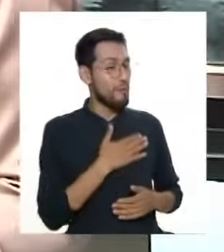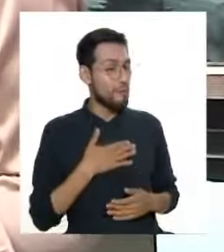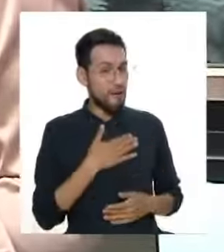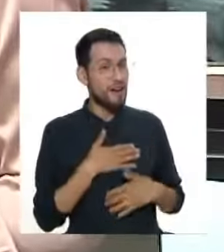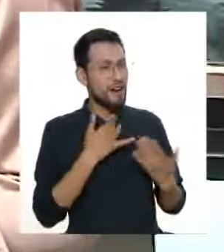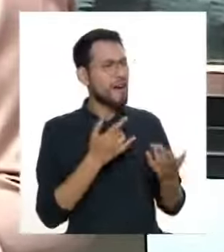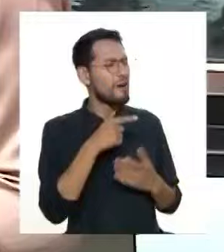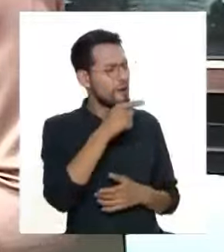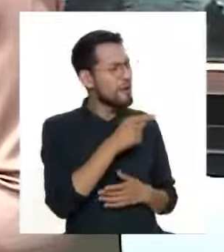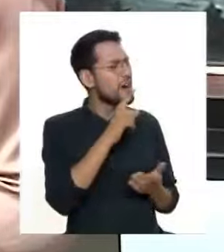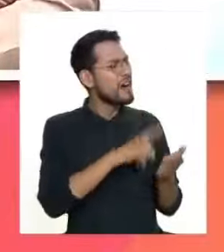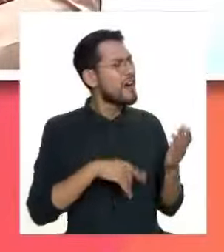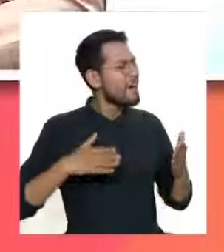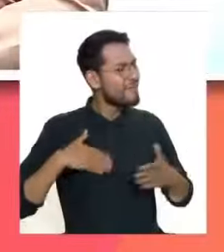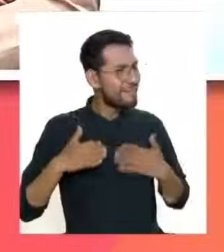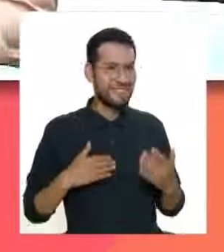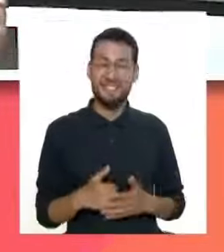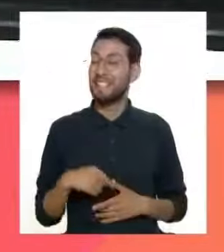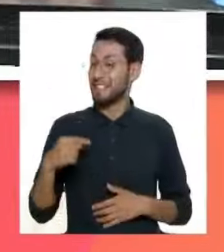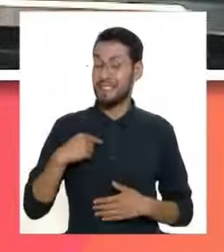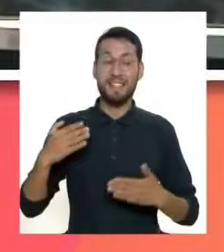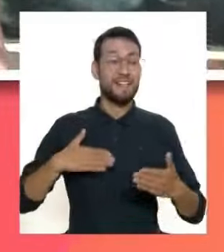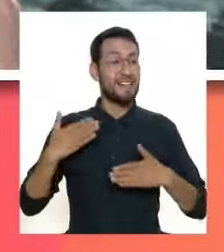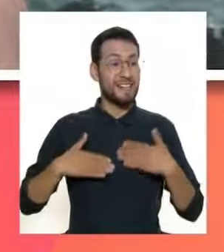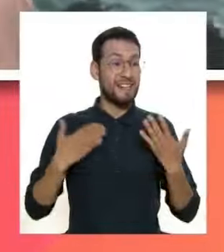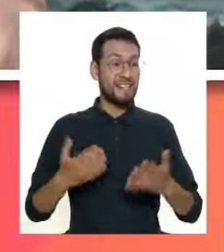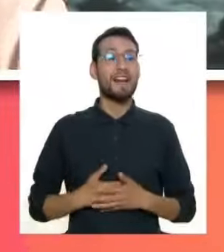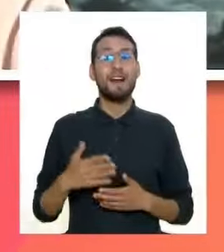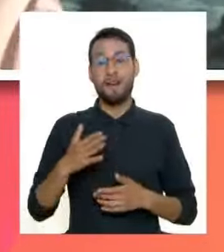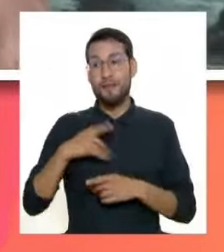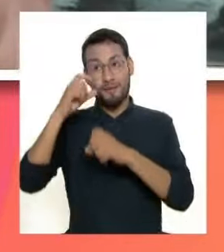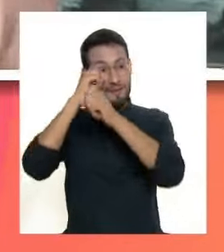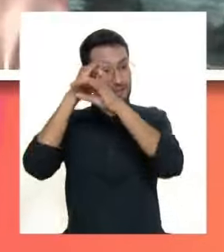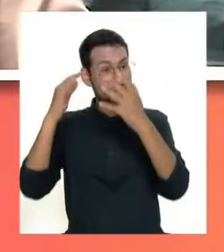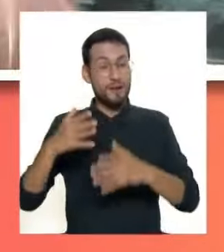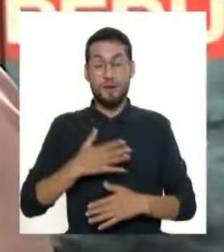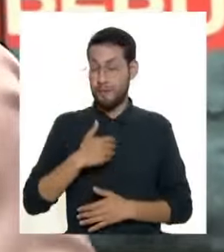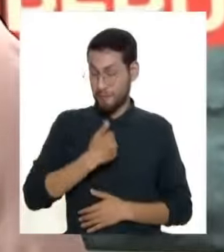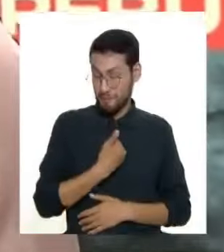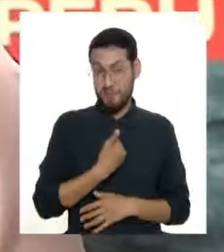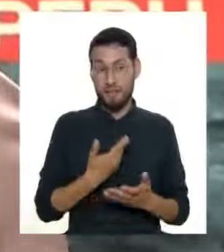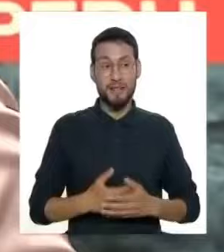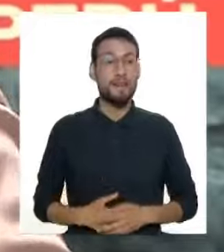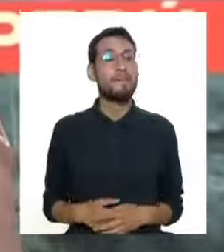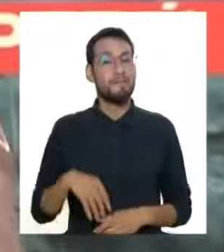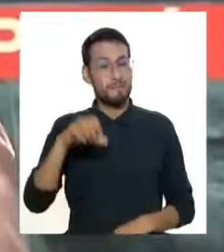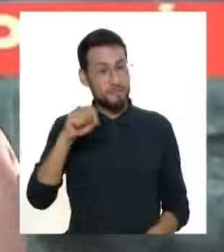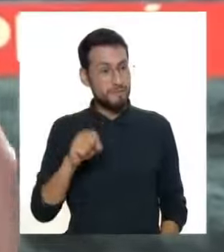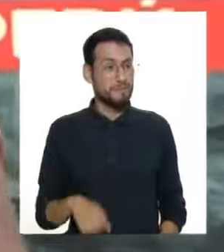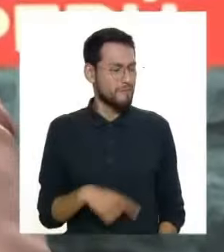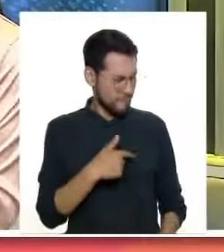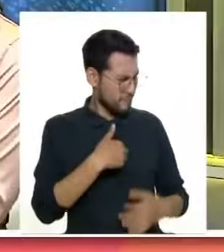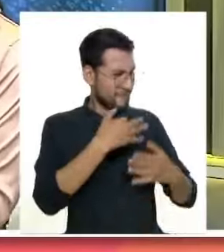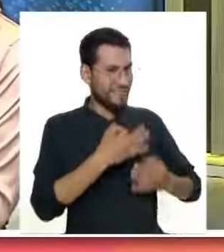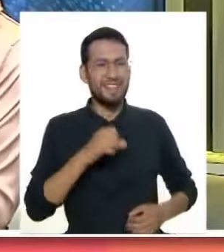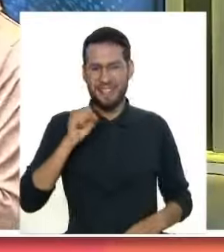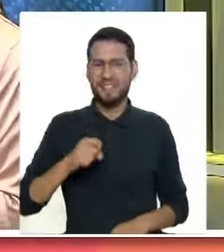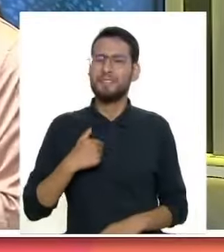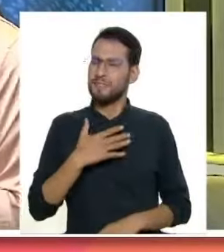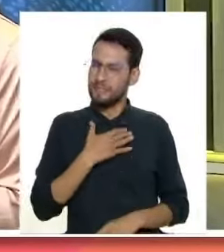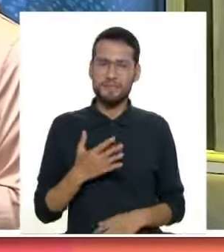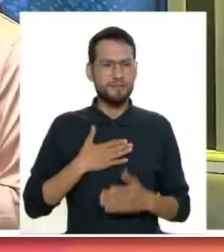de cámaras, a usted, ¿qué le hace feliz? Me hace feliz cumplir mis sueños, ser yo, por ejemplo, así es. Auténtica. Así es, me